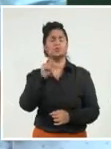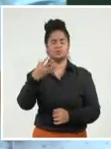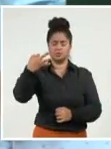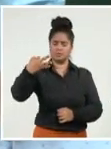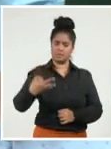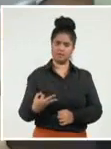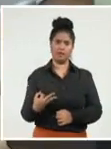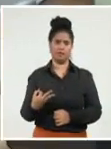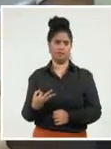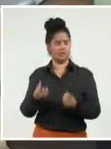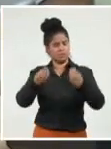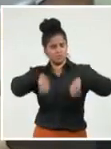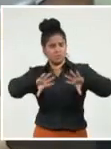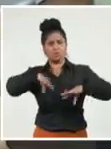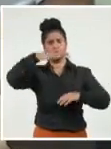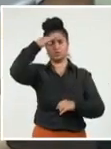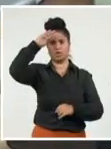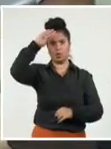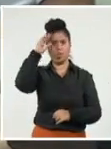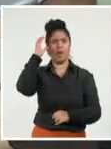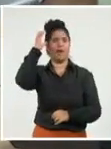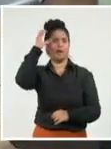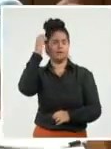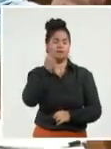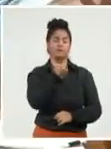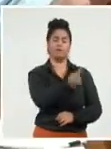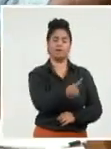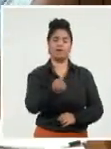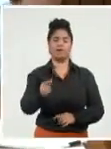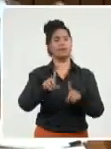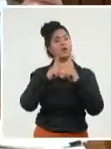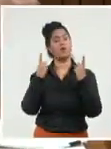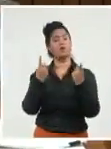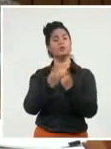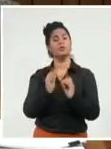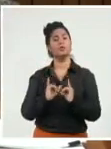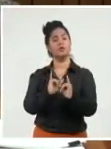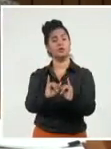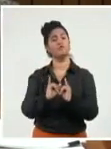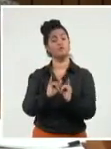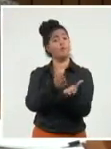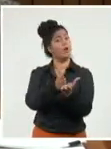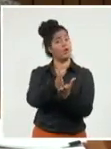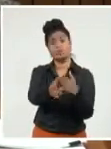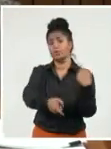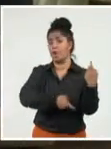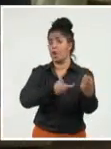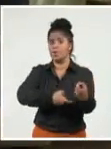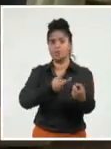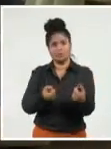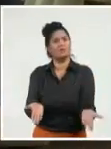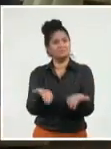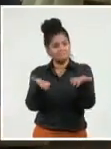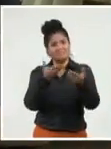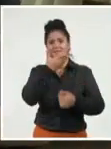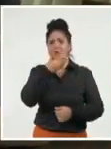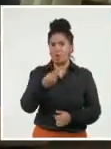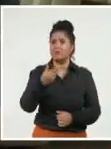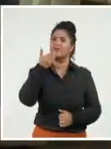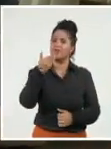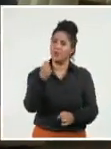de la nación. A todos, el jefe de Estado los convocó a unirse sin prejuicios al resto de los movimientos juveniles que existen en el